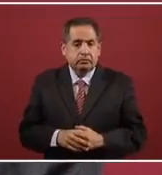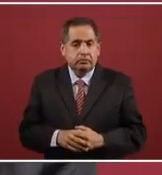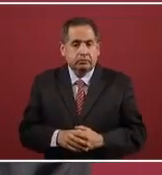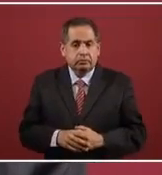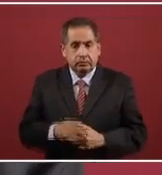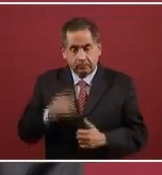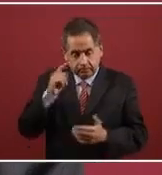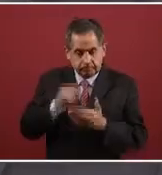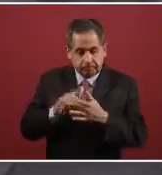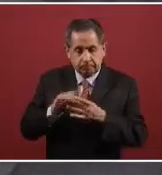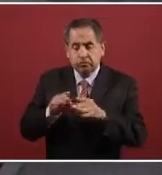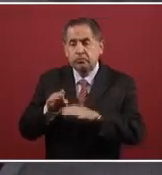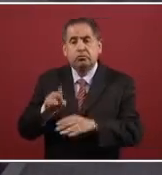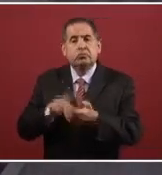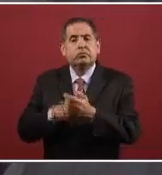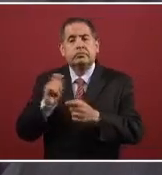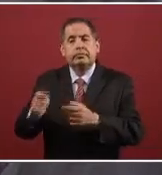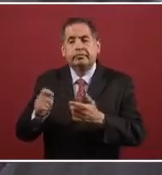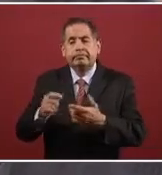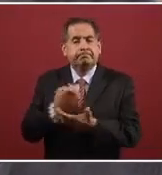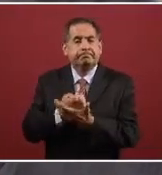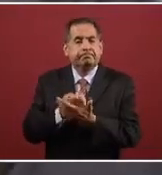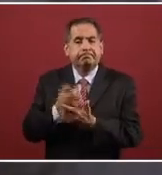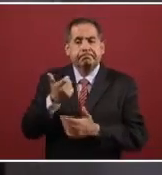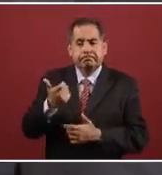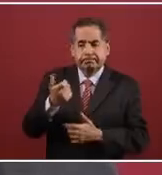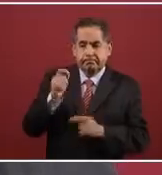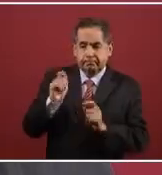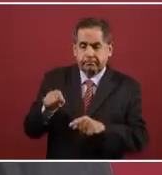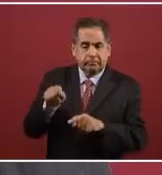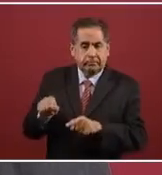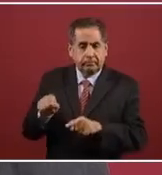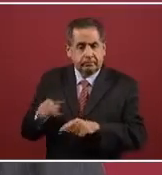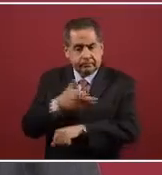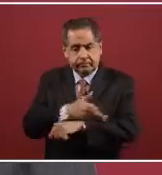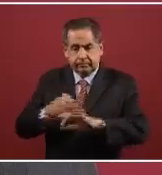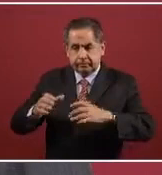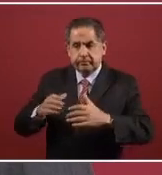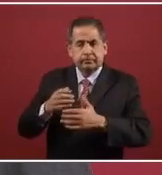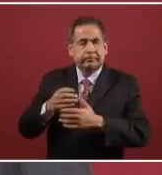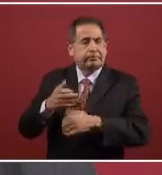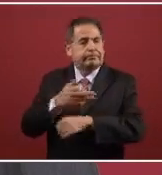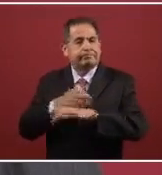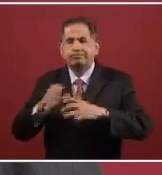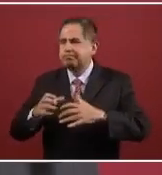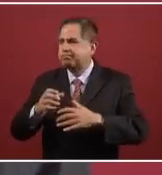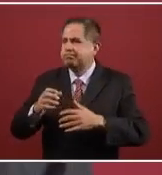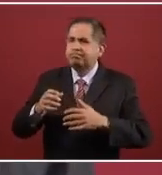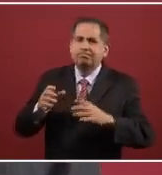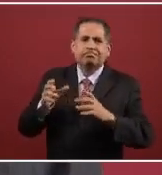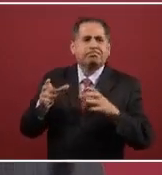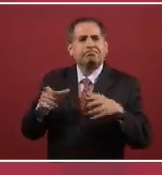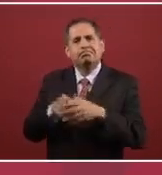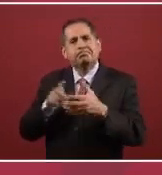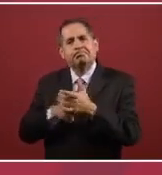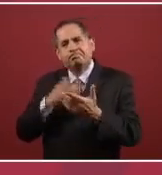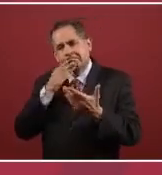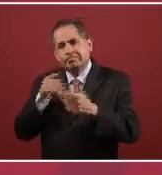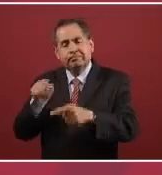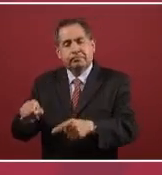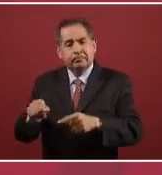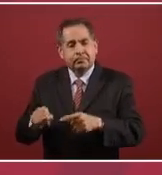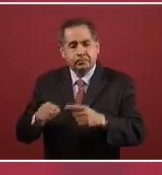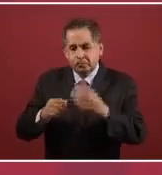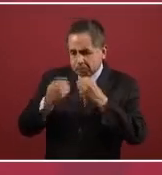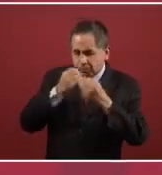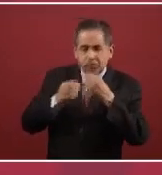lo que tiene que ver con la economía familiar, la economía popular, lo que tiene que ver con la